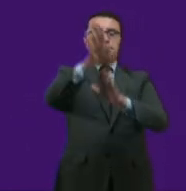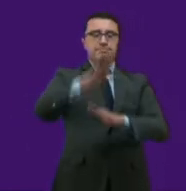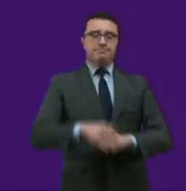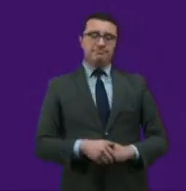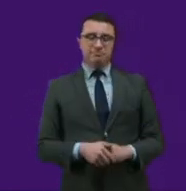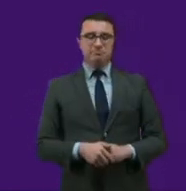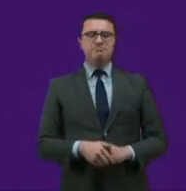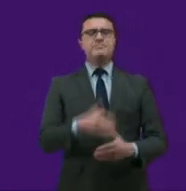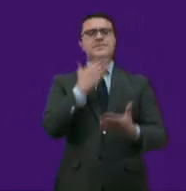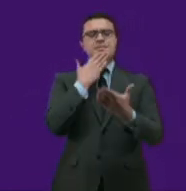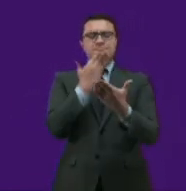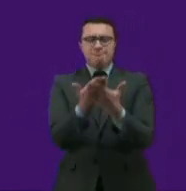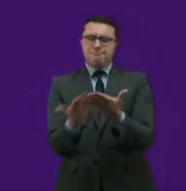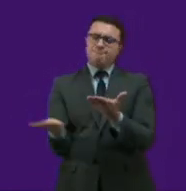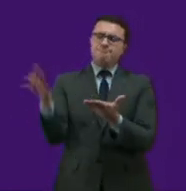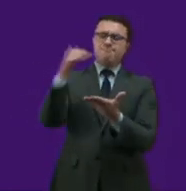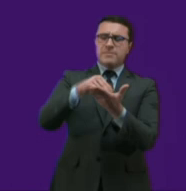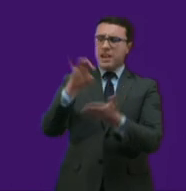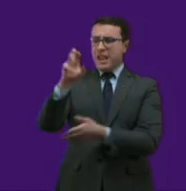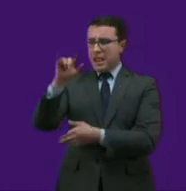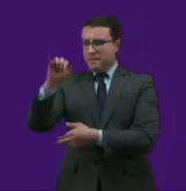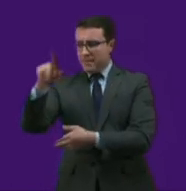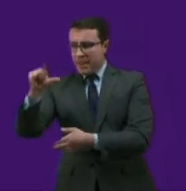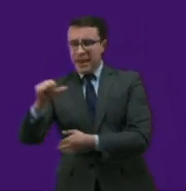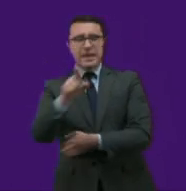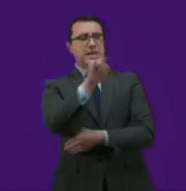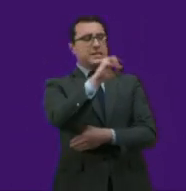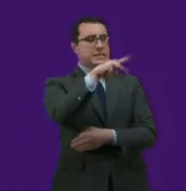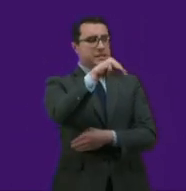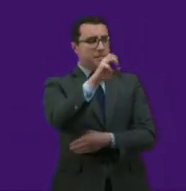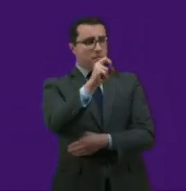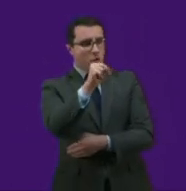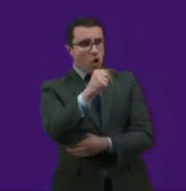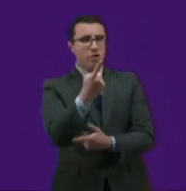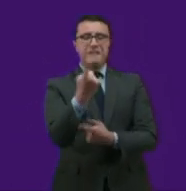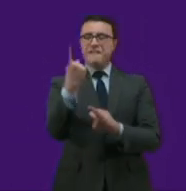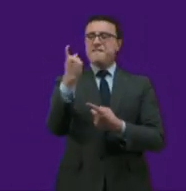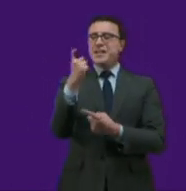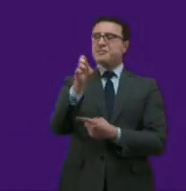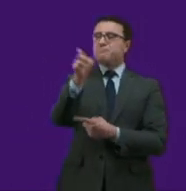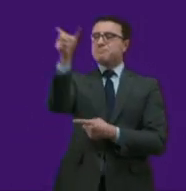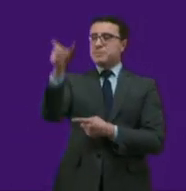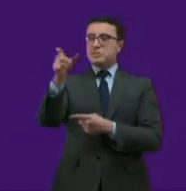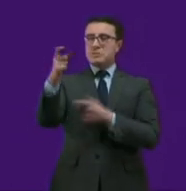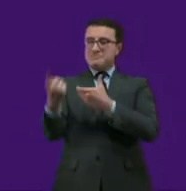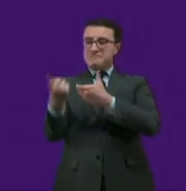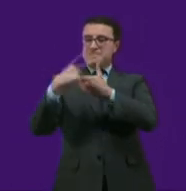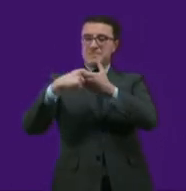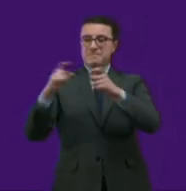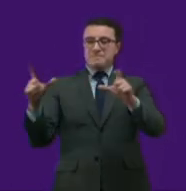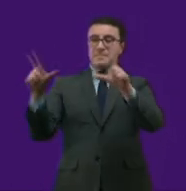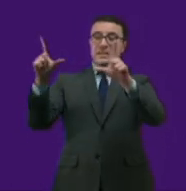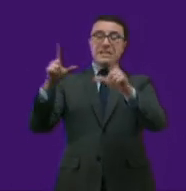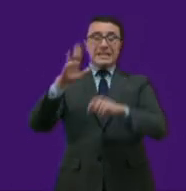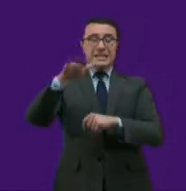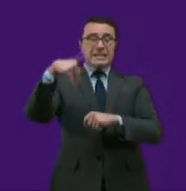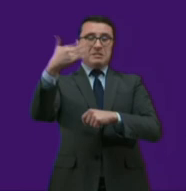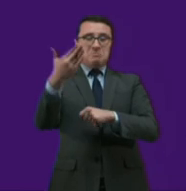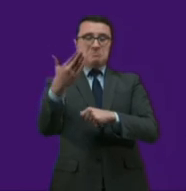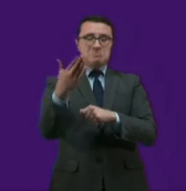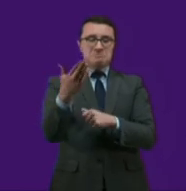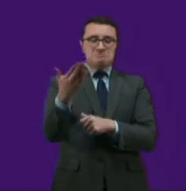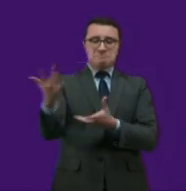de nuevo, Camila, Simón. Desafortunadamente Ilana no se nos pudo conectar, la tendremos en el próximo panel.